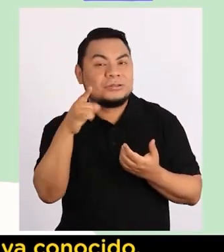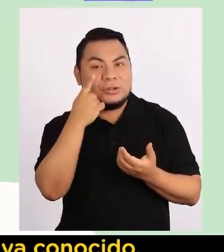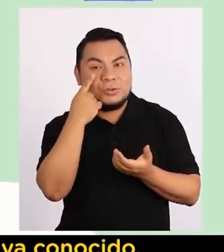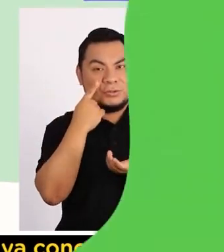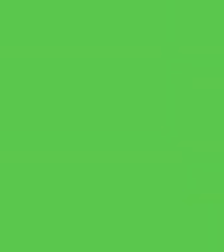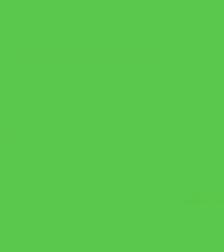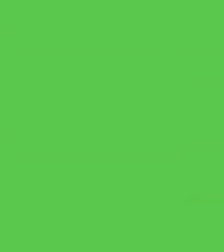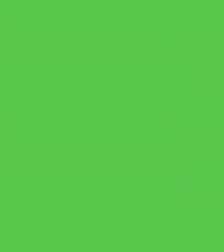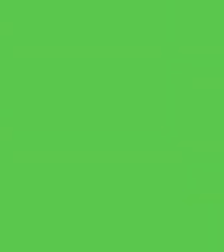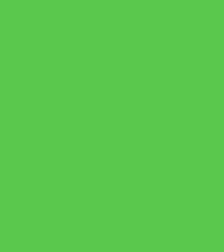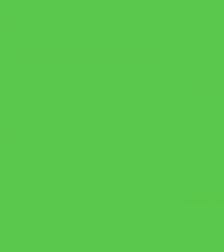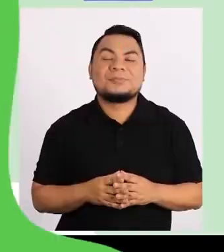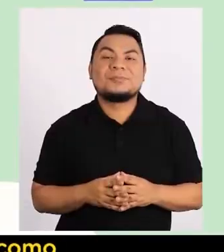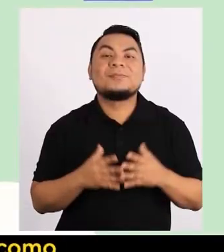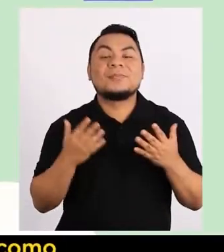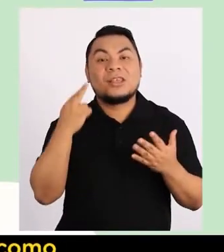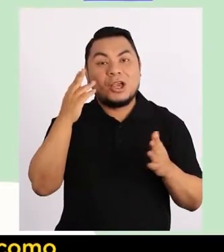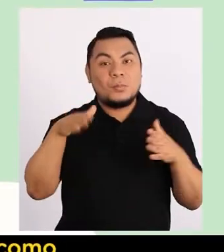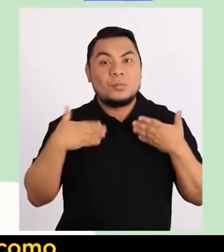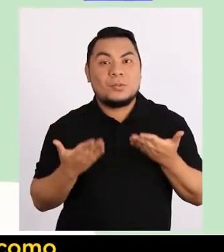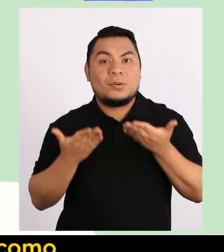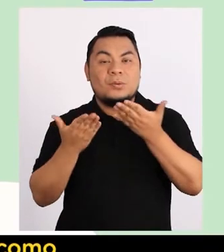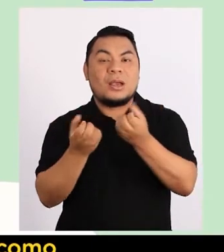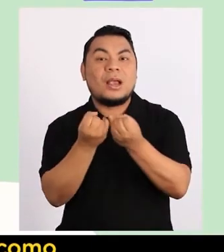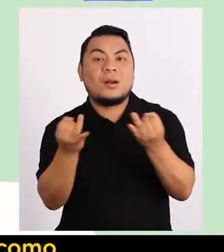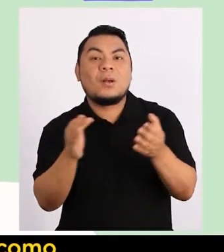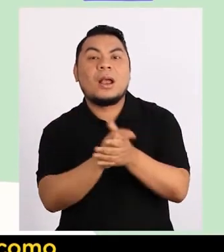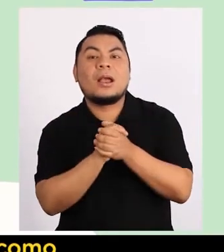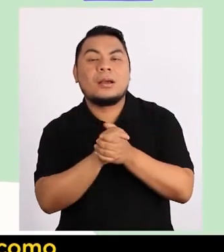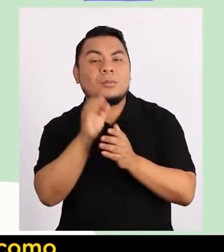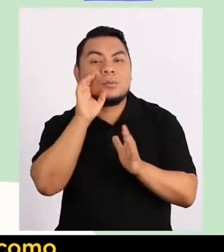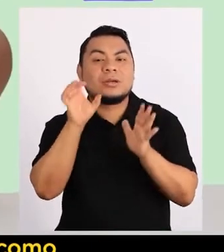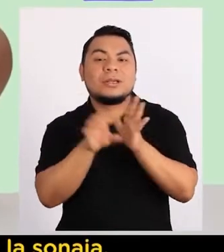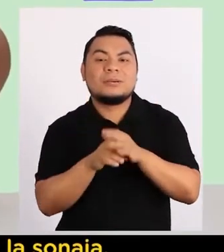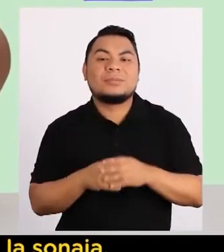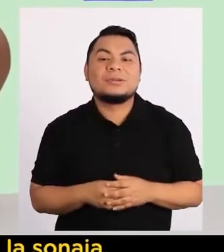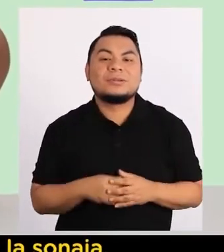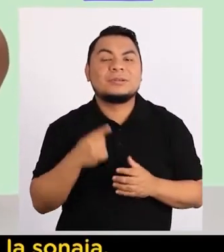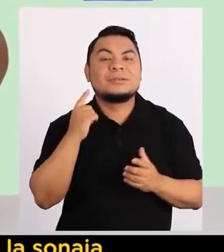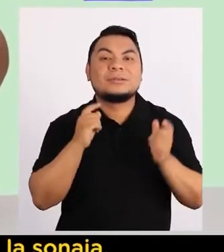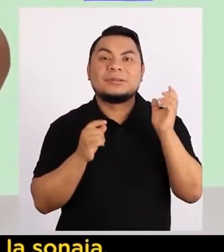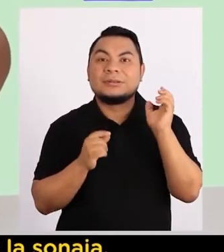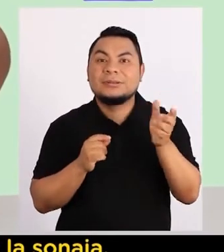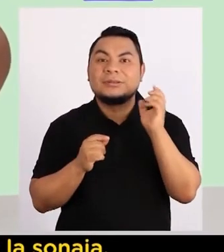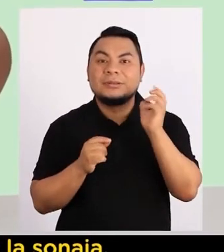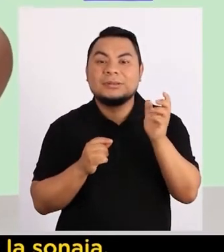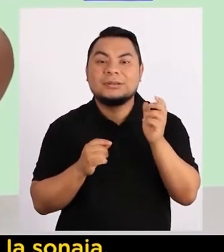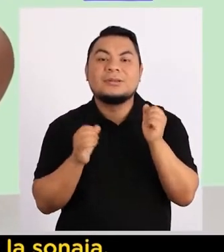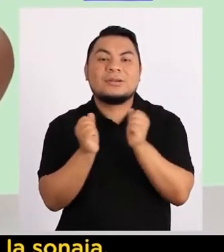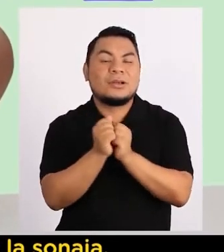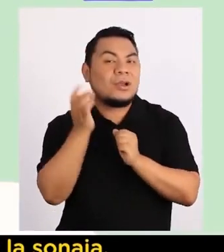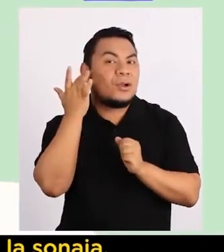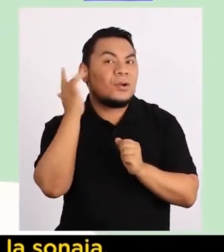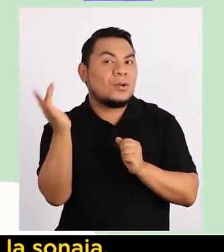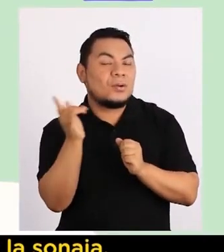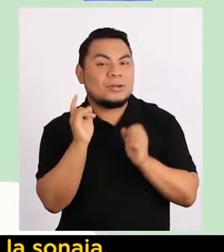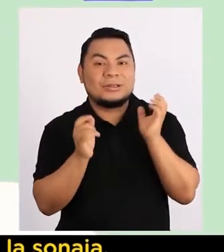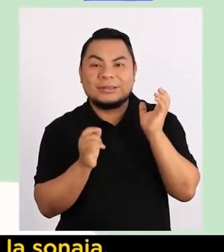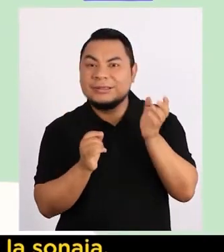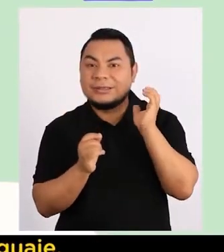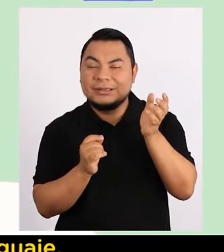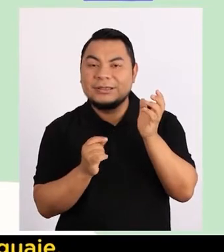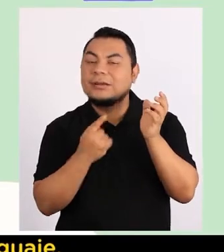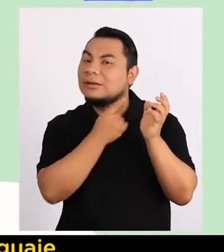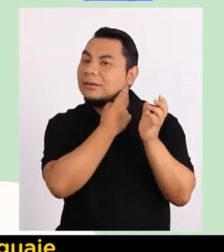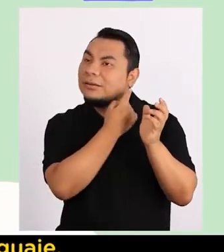ya conocido. Podemos producir algunos sonidos como para acompañar el sonido de la